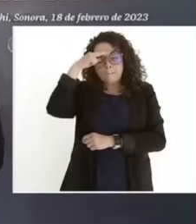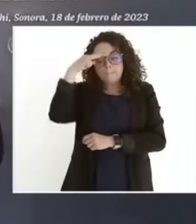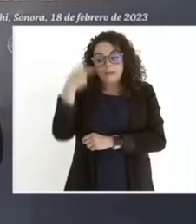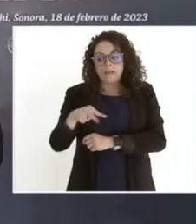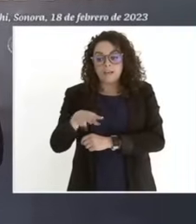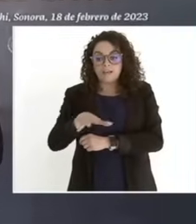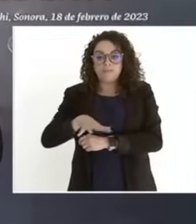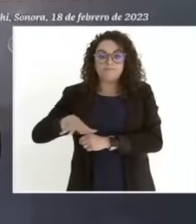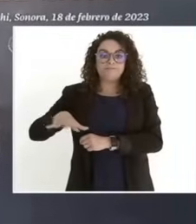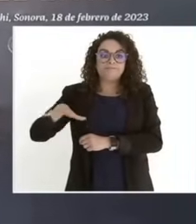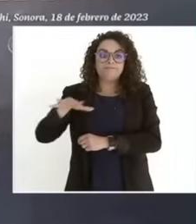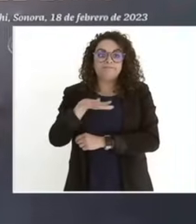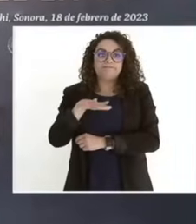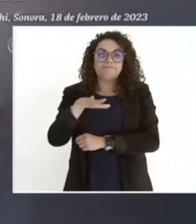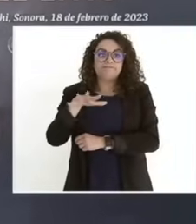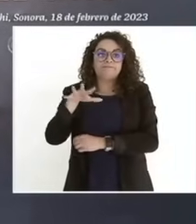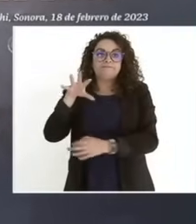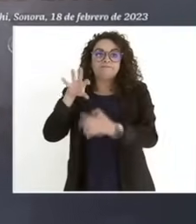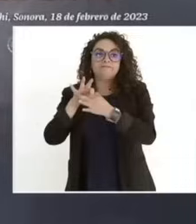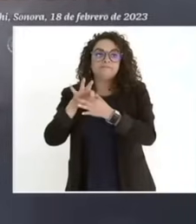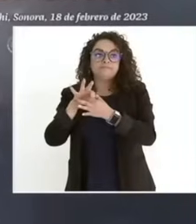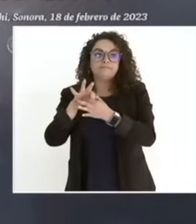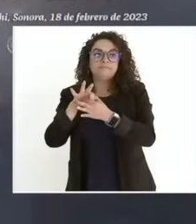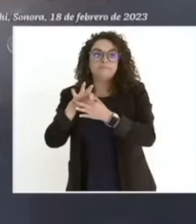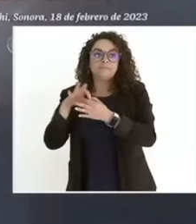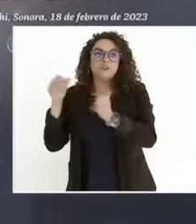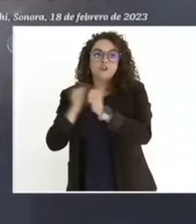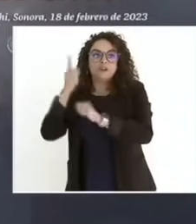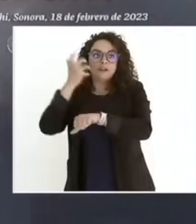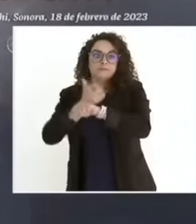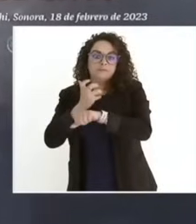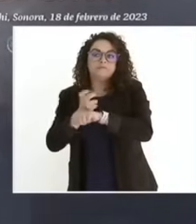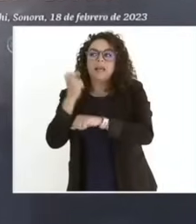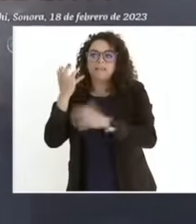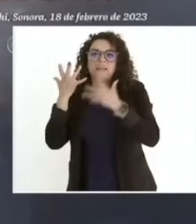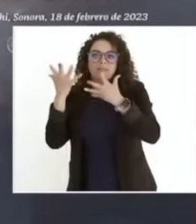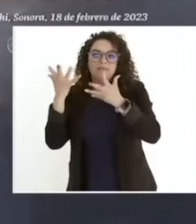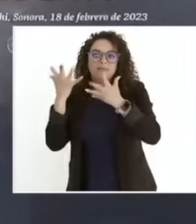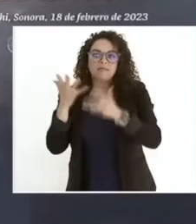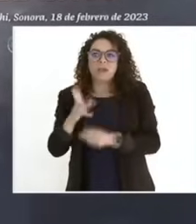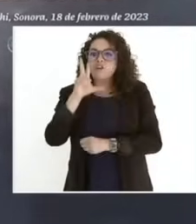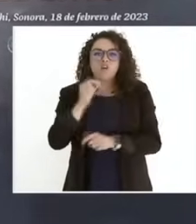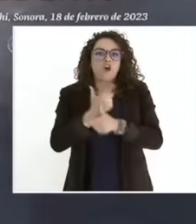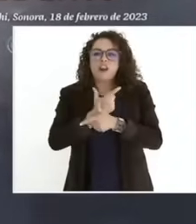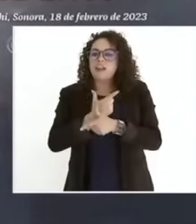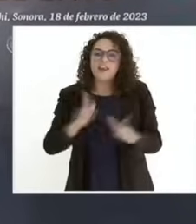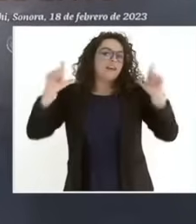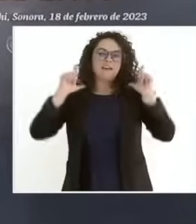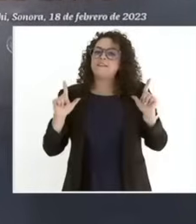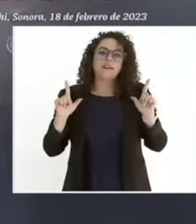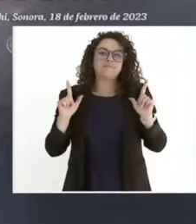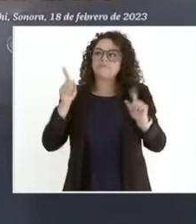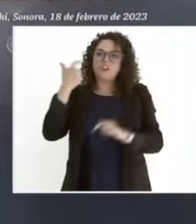los extranjeros que no fuese un país independiente libre soberano nada más que no